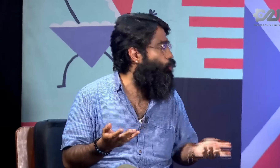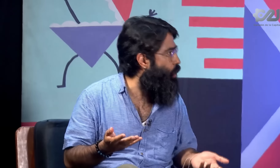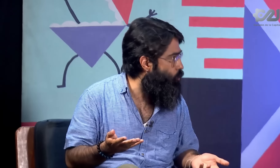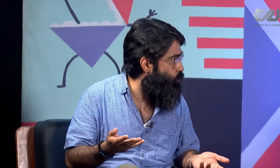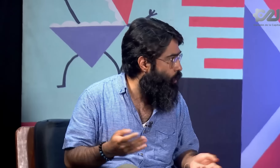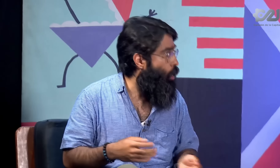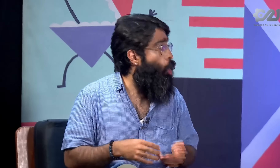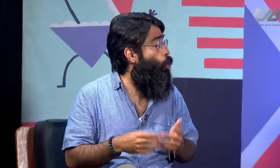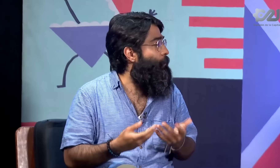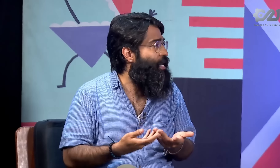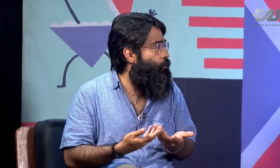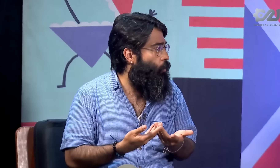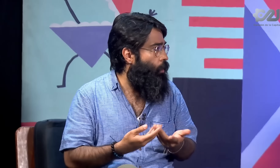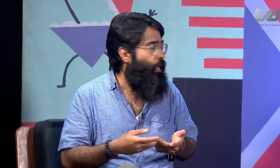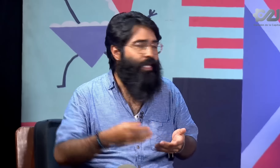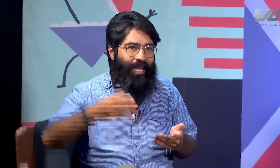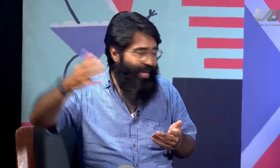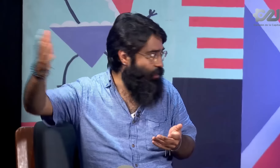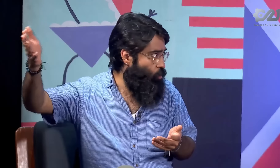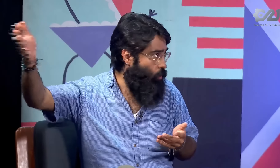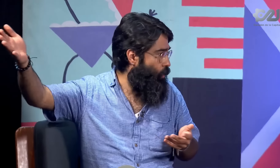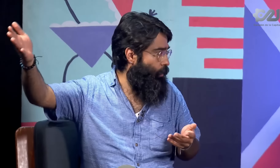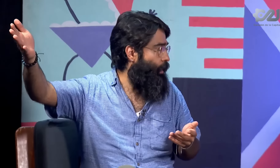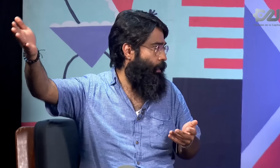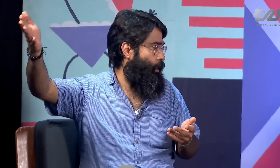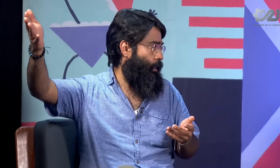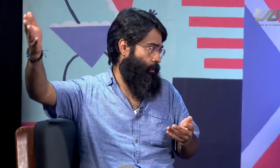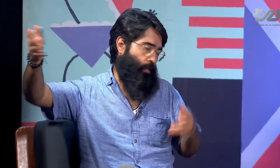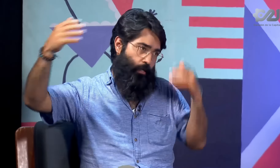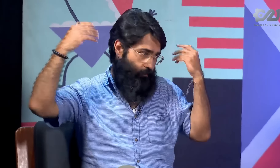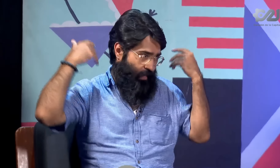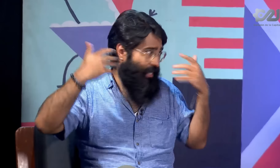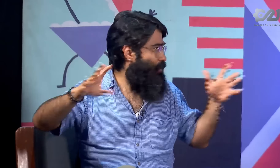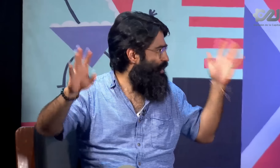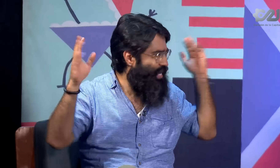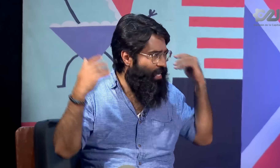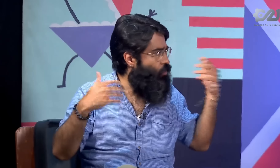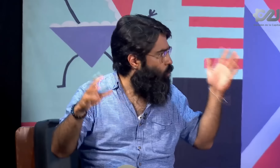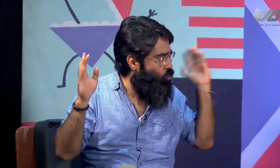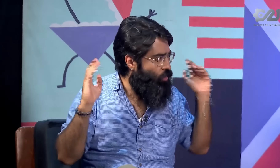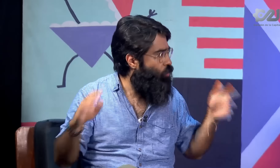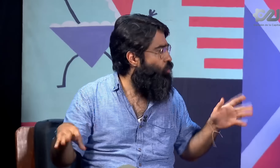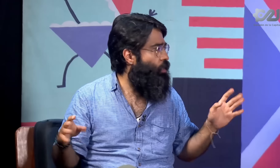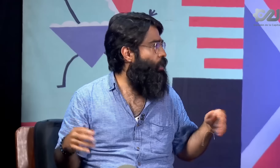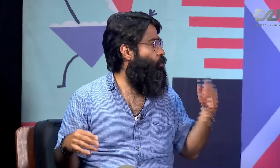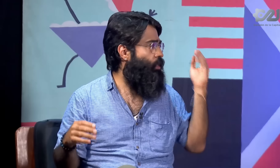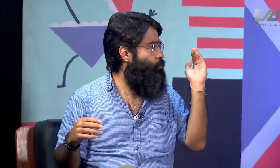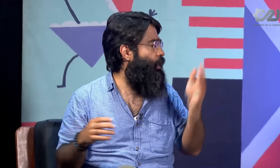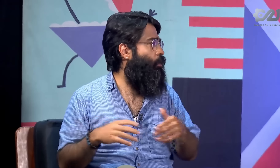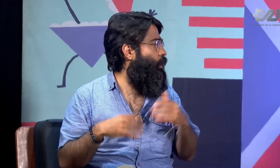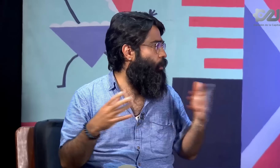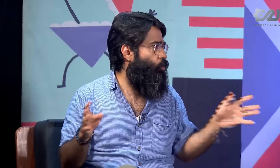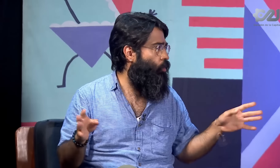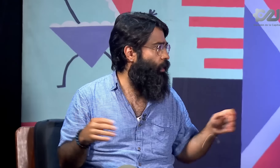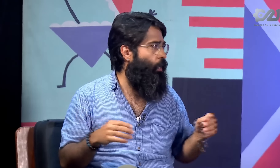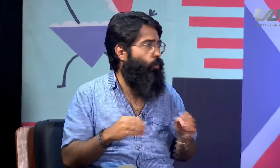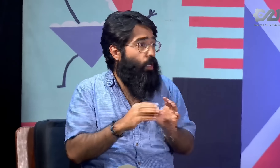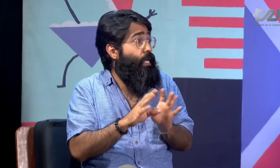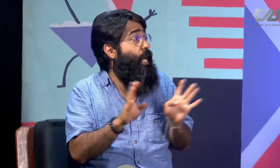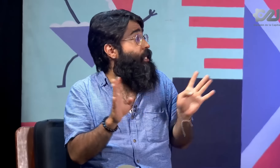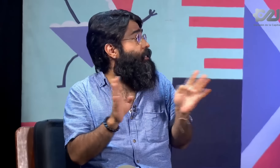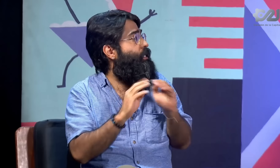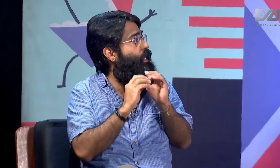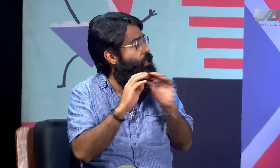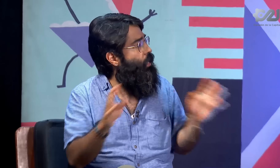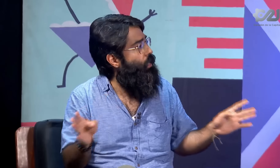caso eran 2 años, lo mínimo. Y hay casos todavía que llevan 10, 11, 12 años esperando la ejecución del laudo